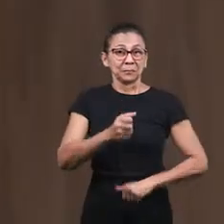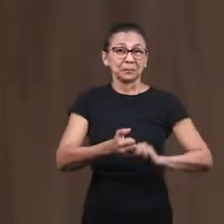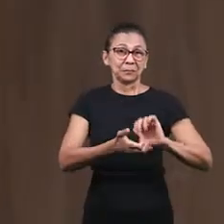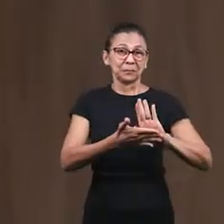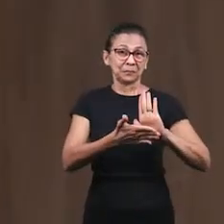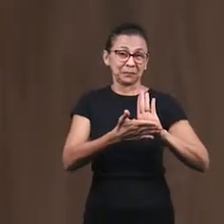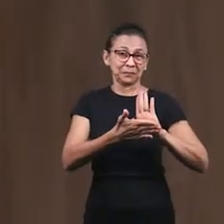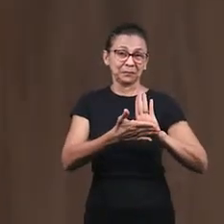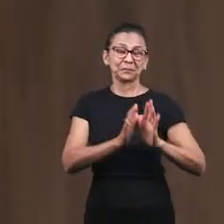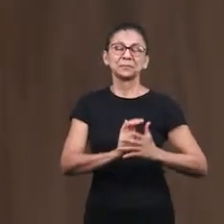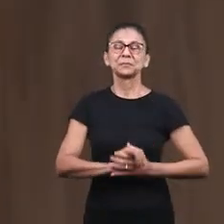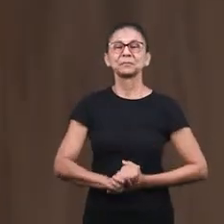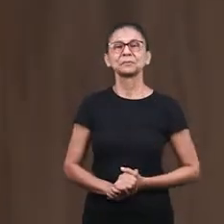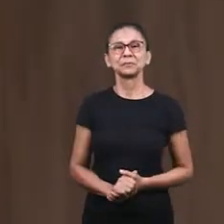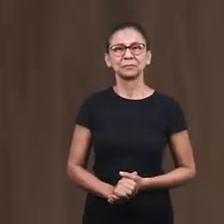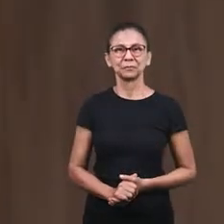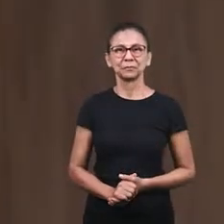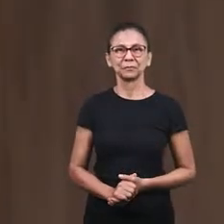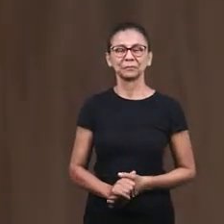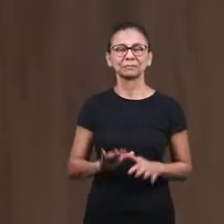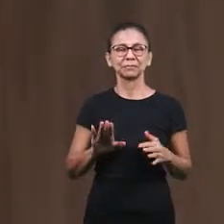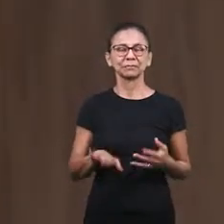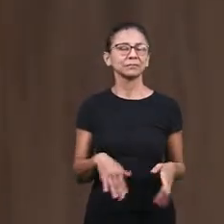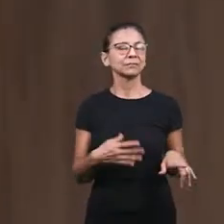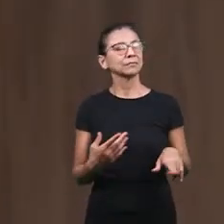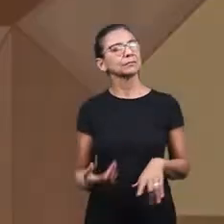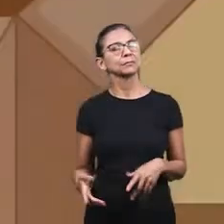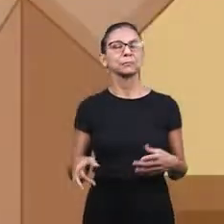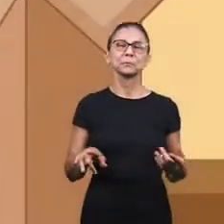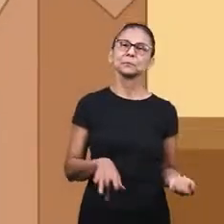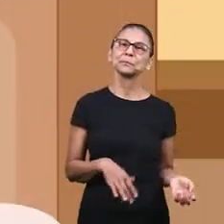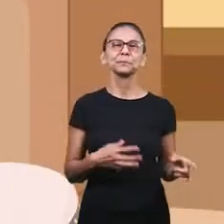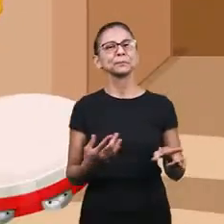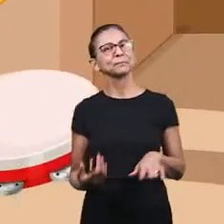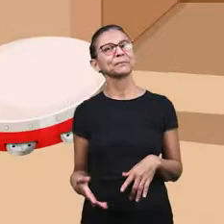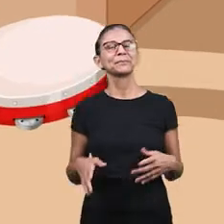Vamos a continuar loando al Señor con el loor Mi Alegría.